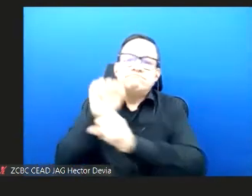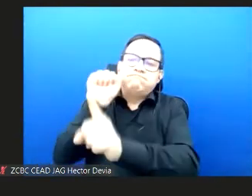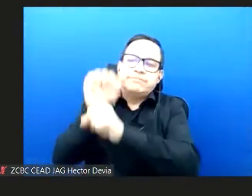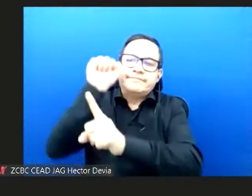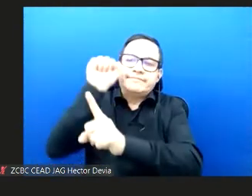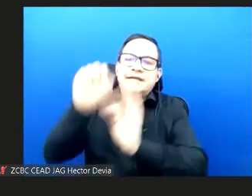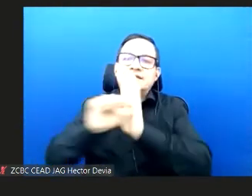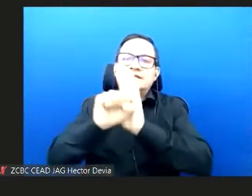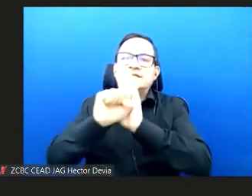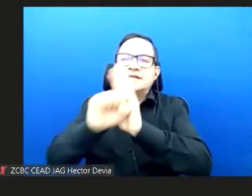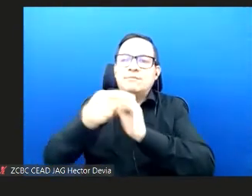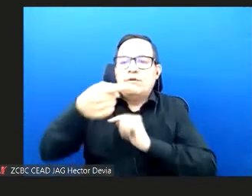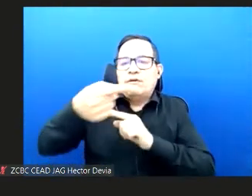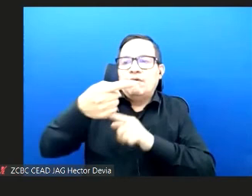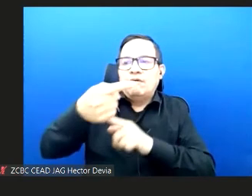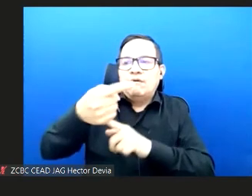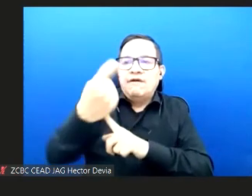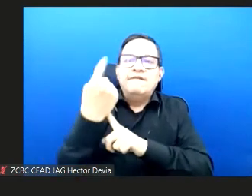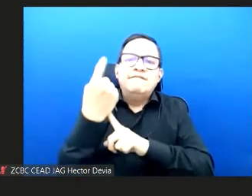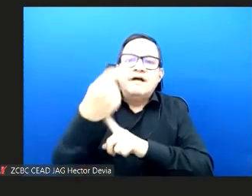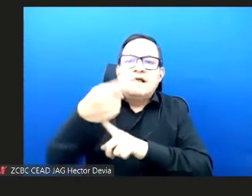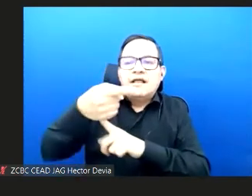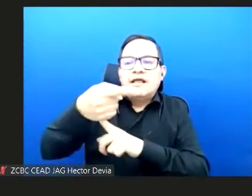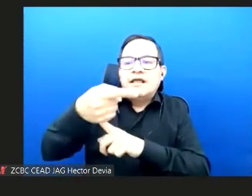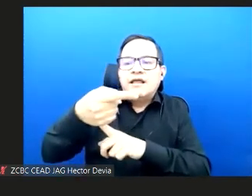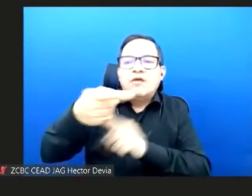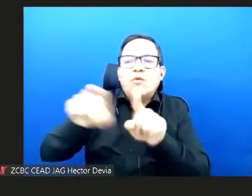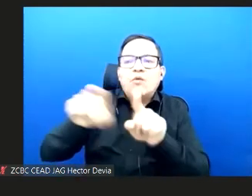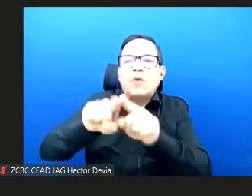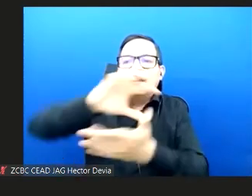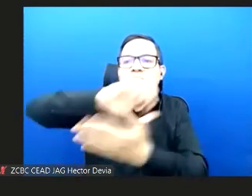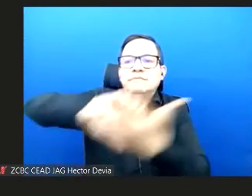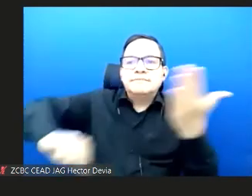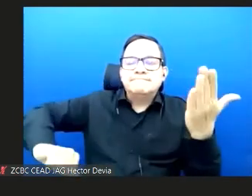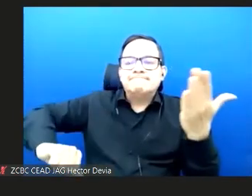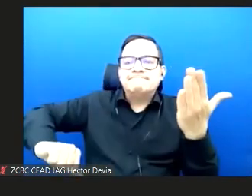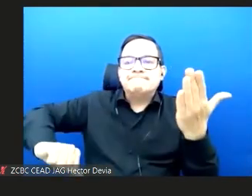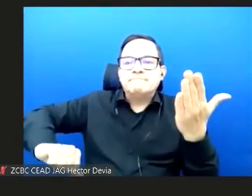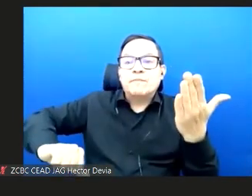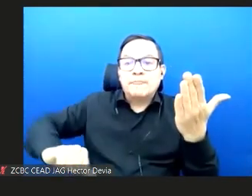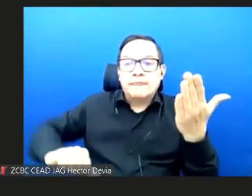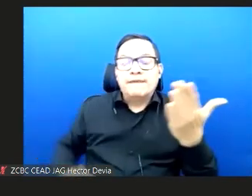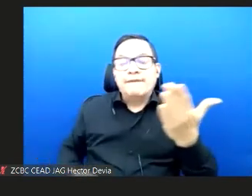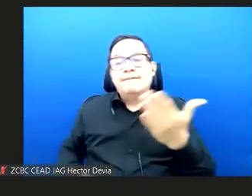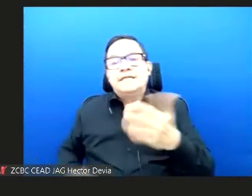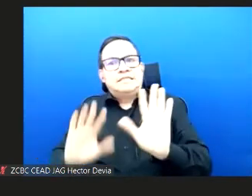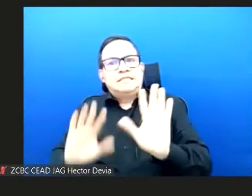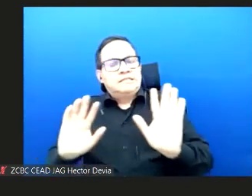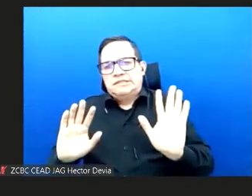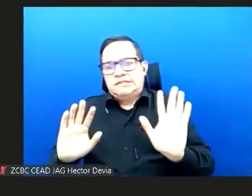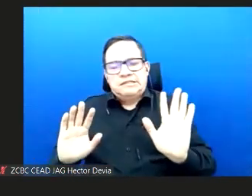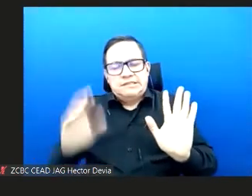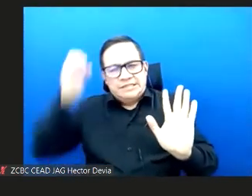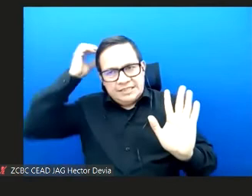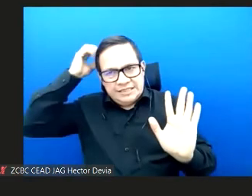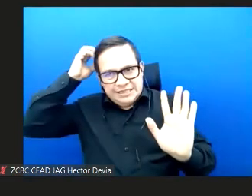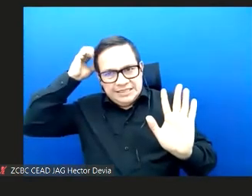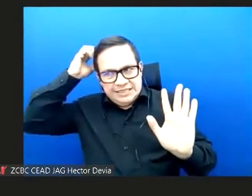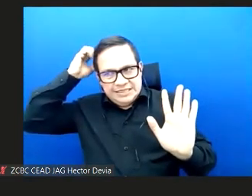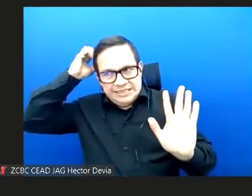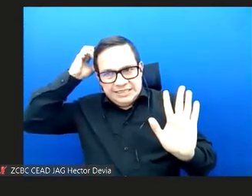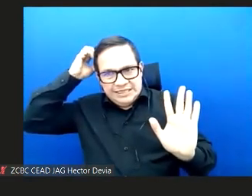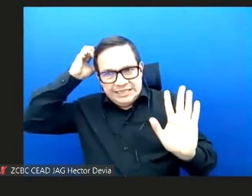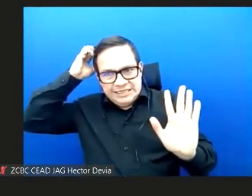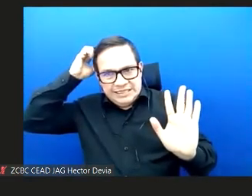que es nuestra operación clave, que es la diferencia. Cuando los ejercicios no les dan así, vamos